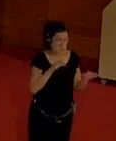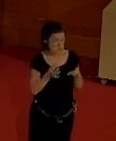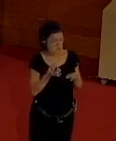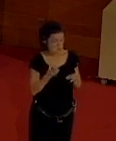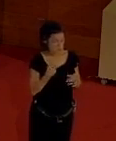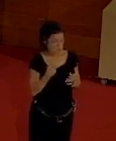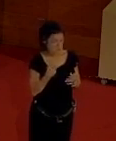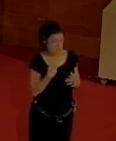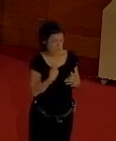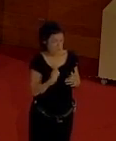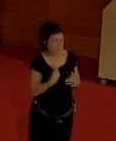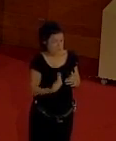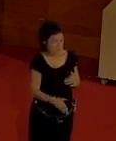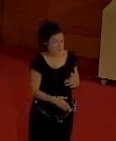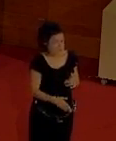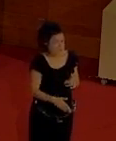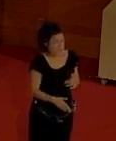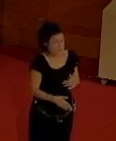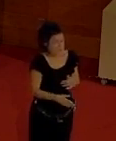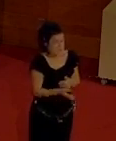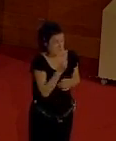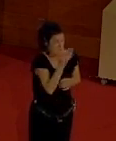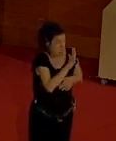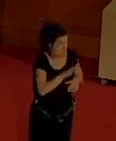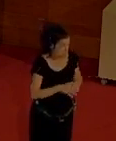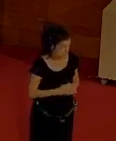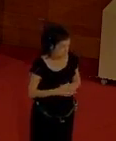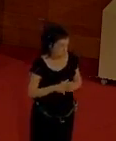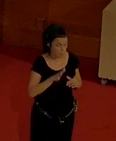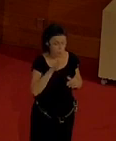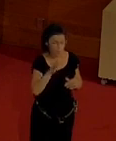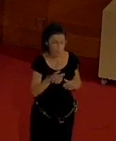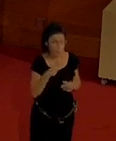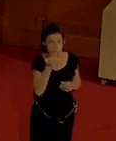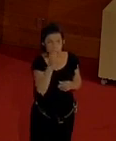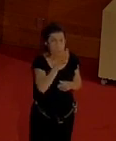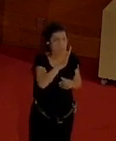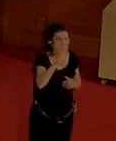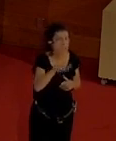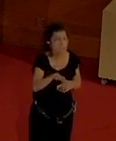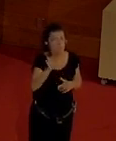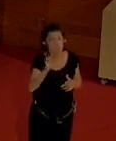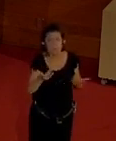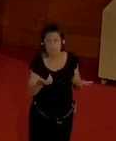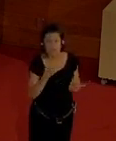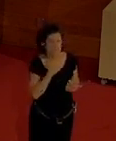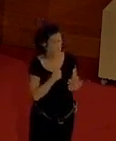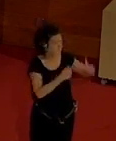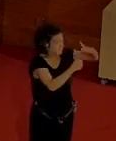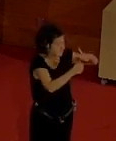eh Porque no nos no nos es factible elegir lo que nos gustaría lo ideal como digo ideal yo no quiero ser súbito de